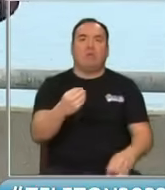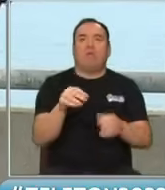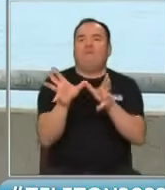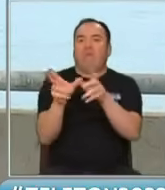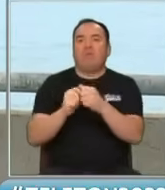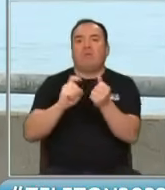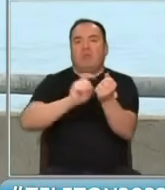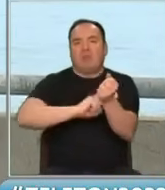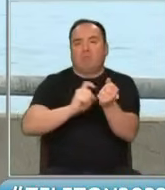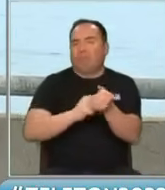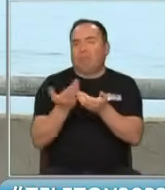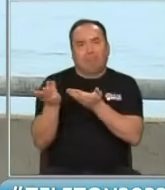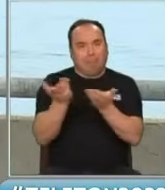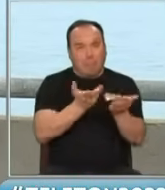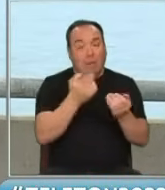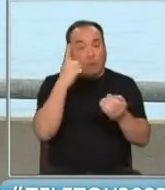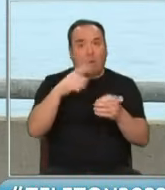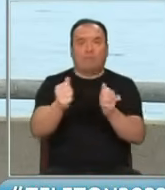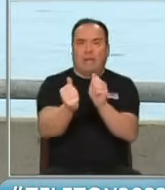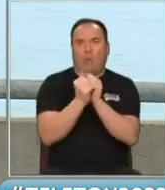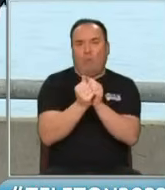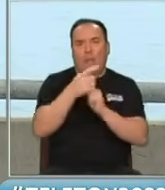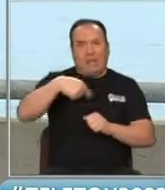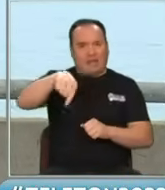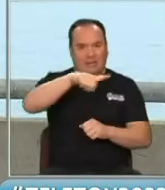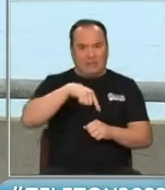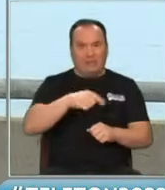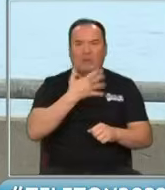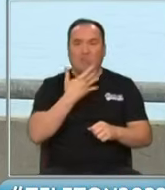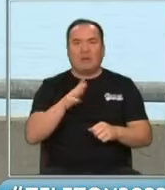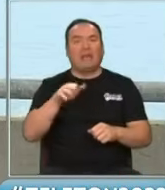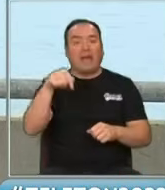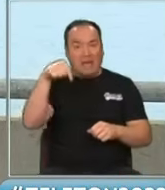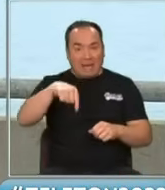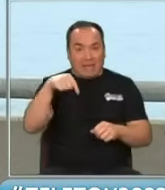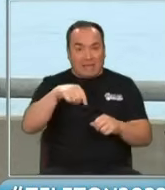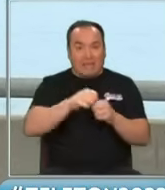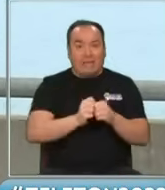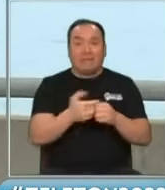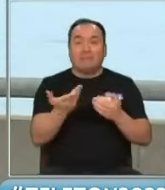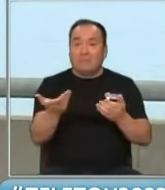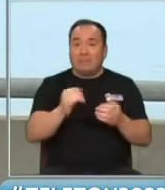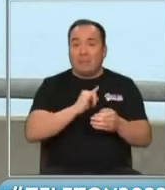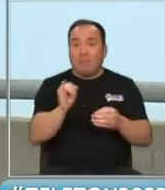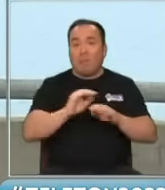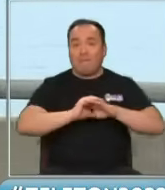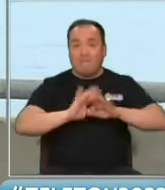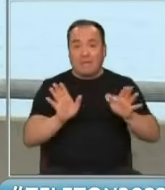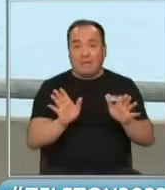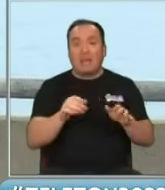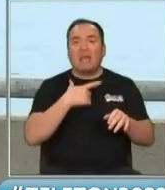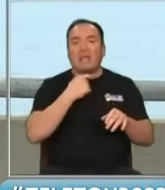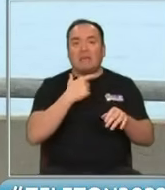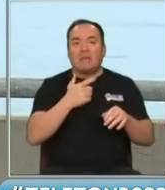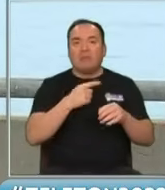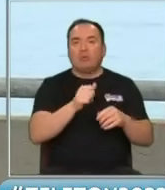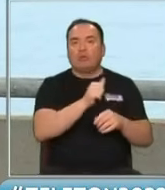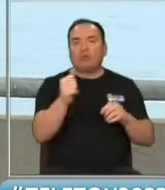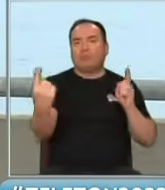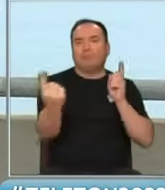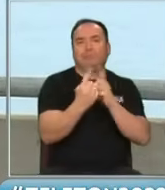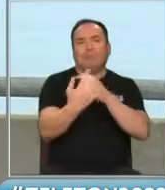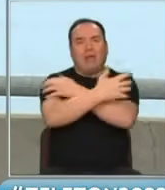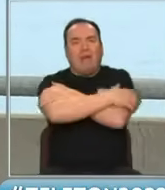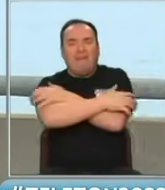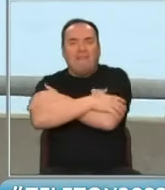parientes. Pero acompáñanos, porque al final, aquí en la Quinta Vergara, cuando terminemos, queremos darnos el abrazo de Chile,